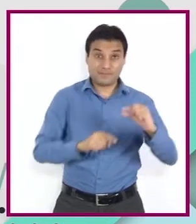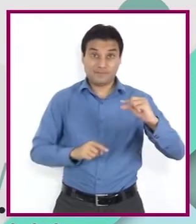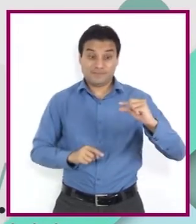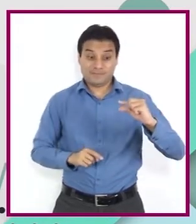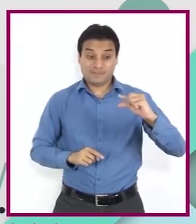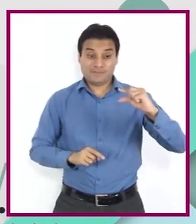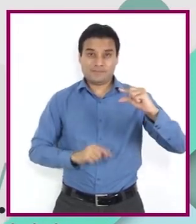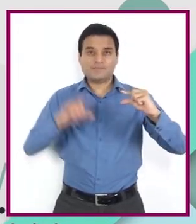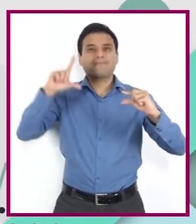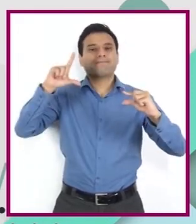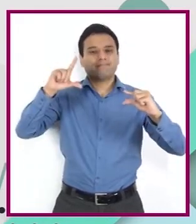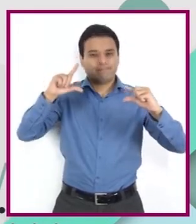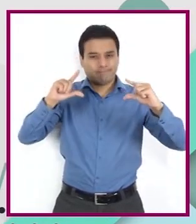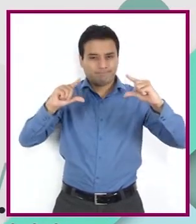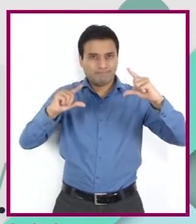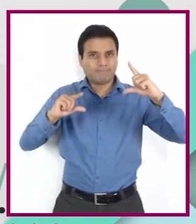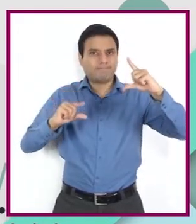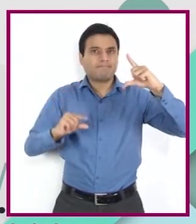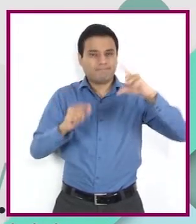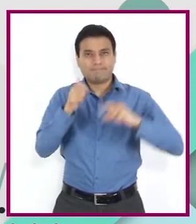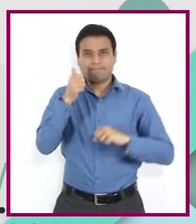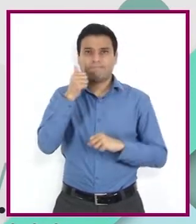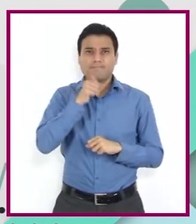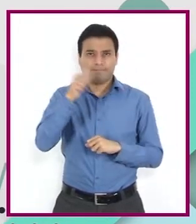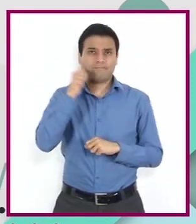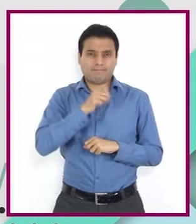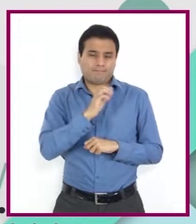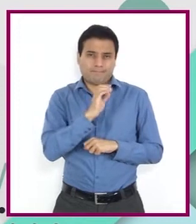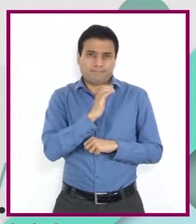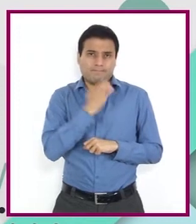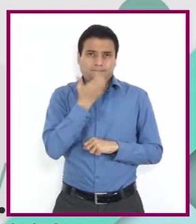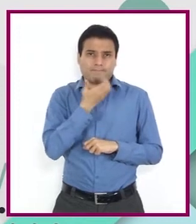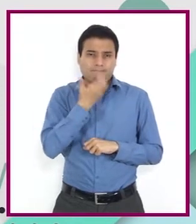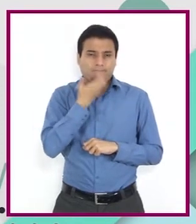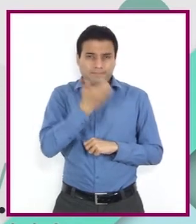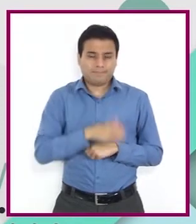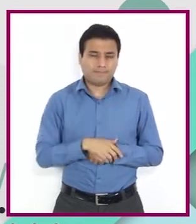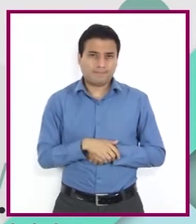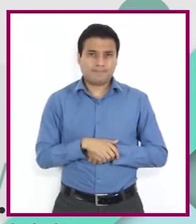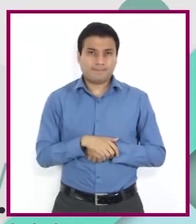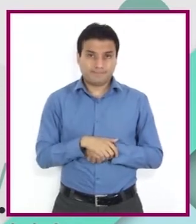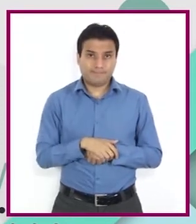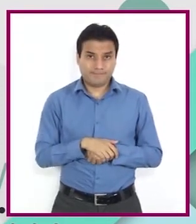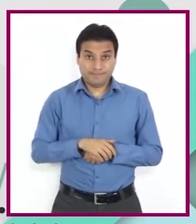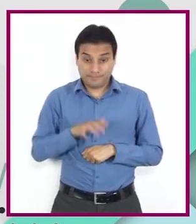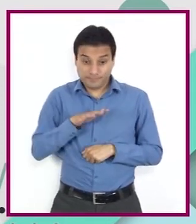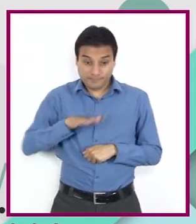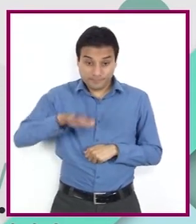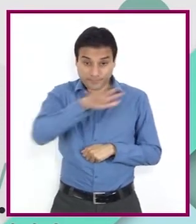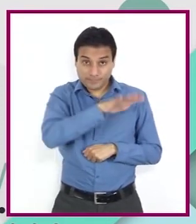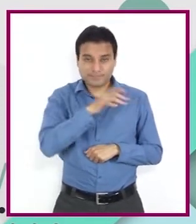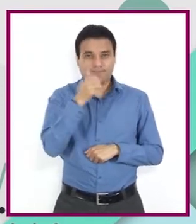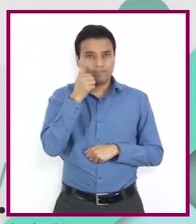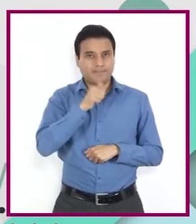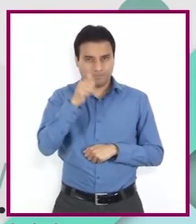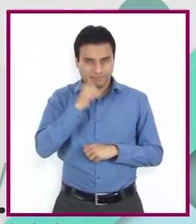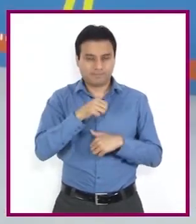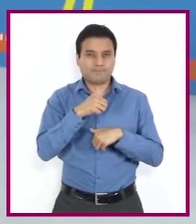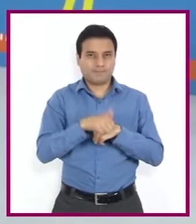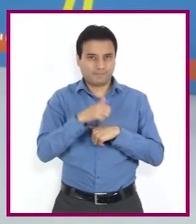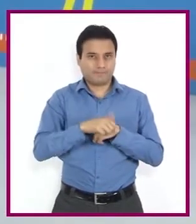disminuir para guardar la proporción inversa y cumplir con la condición de que el área siempre sea de 24 metros